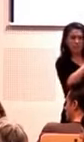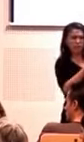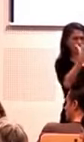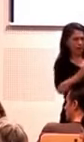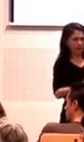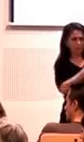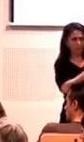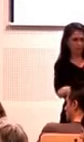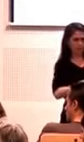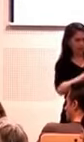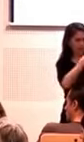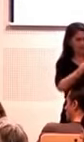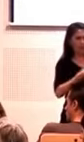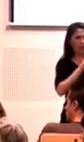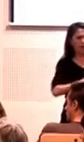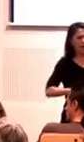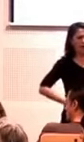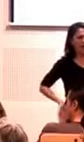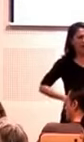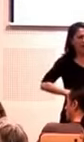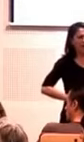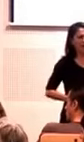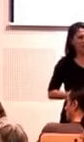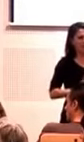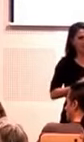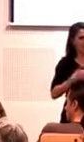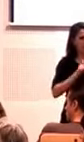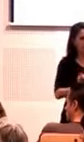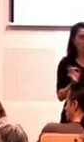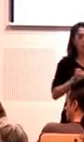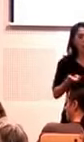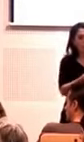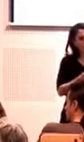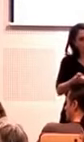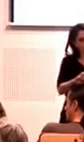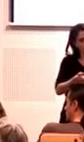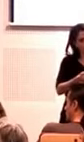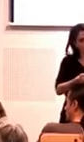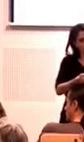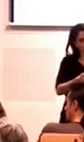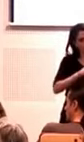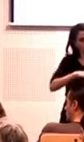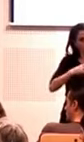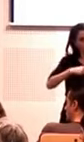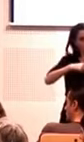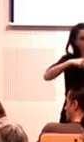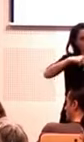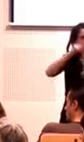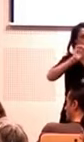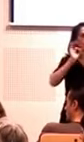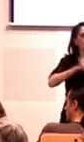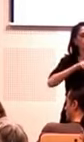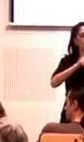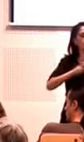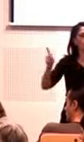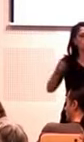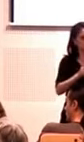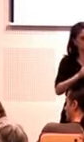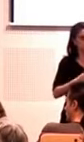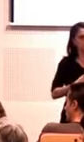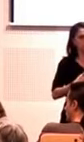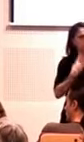arneses que tienen vibración, que tienen mandos que tú puedes controlar la intensidad, la duración. O sea, se están